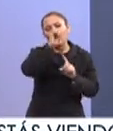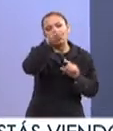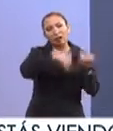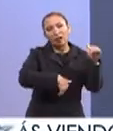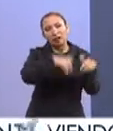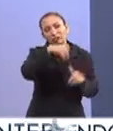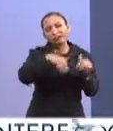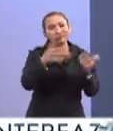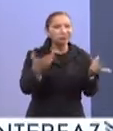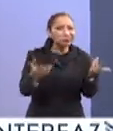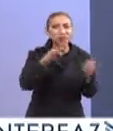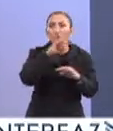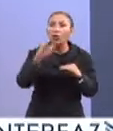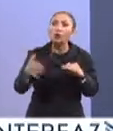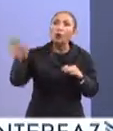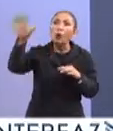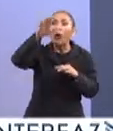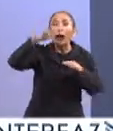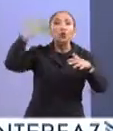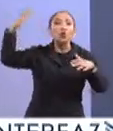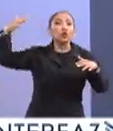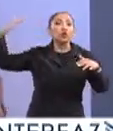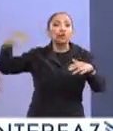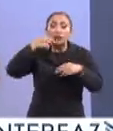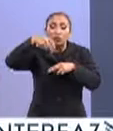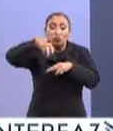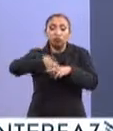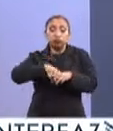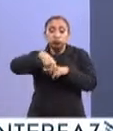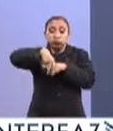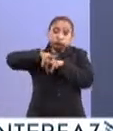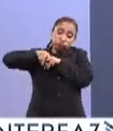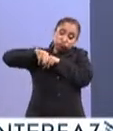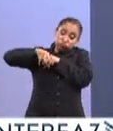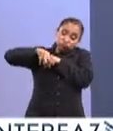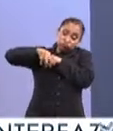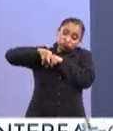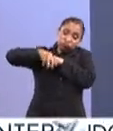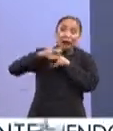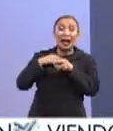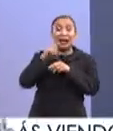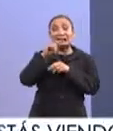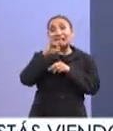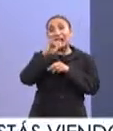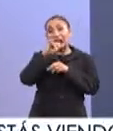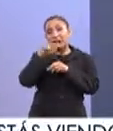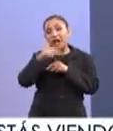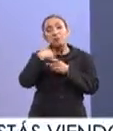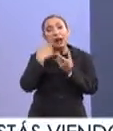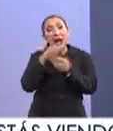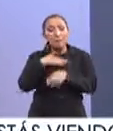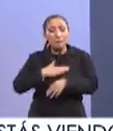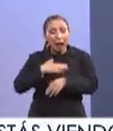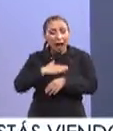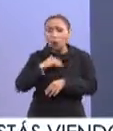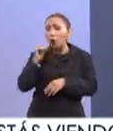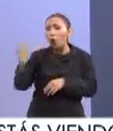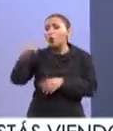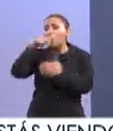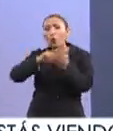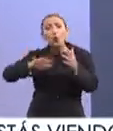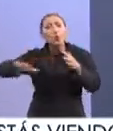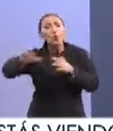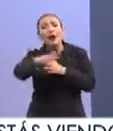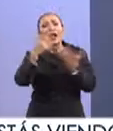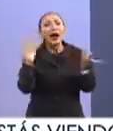otros teatros donde todo es para adultos y el niño se sienta en la butaca de adulto, en este caso La Titería, desde los baños hasta las